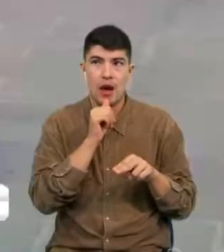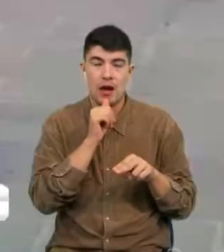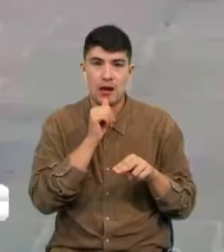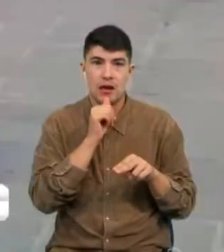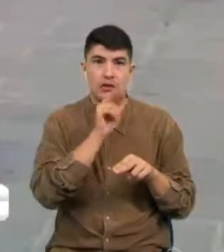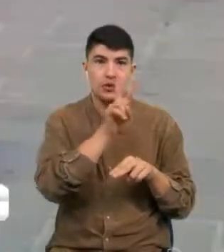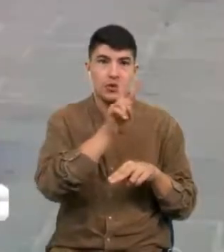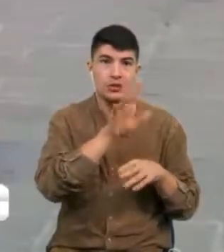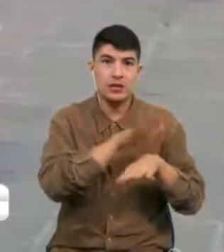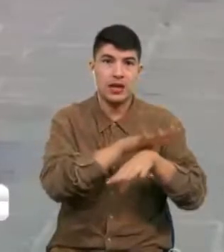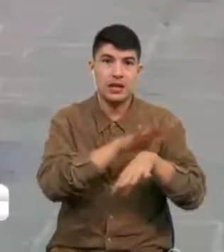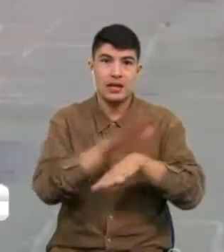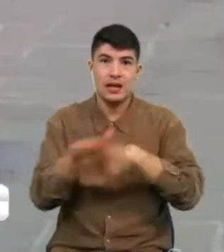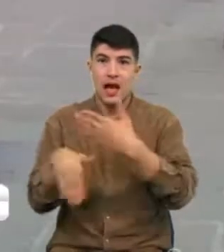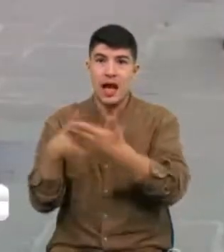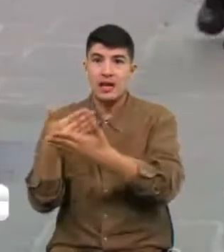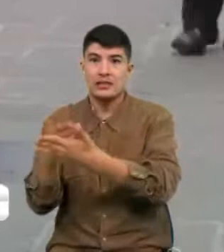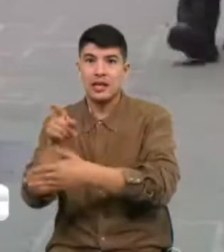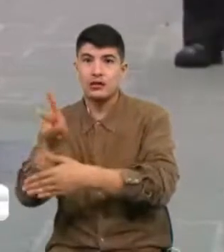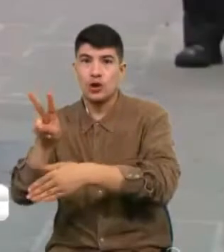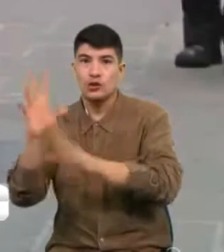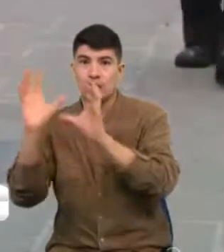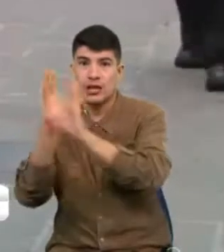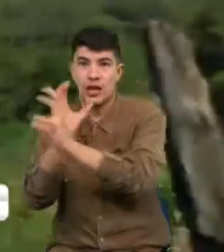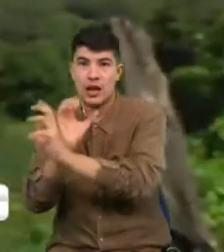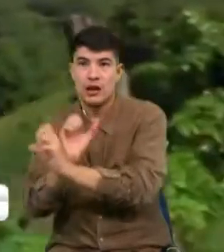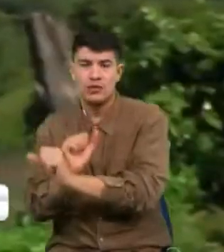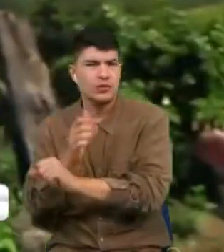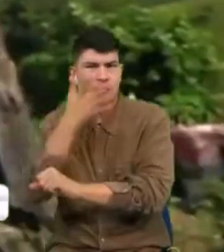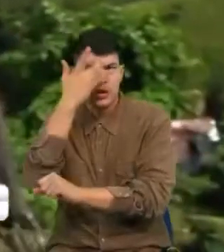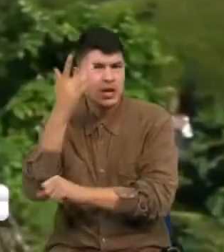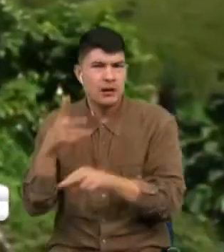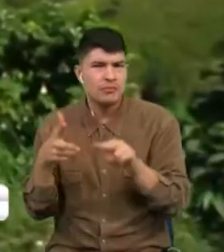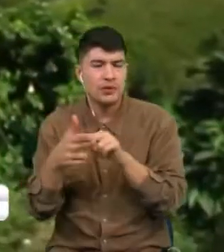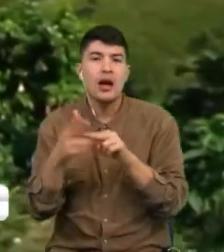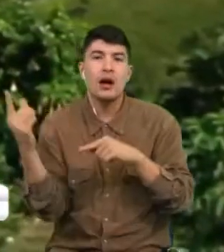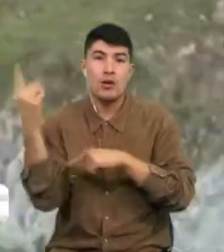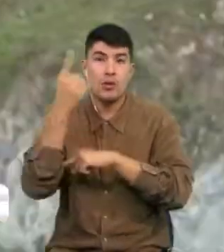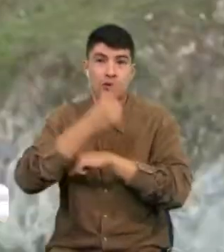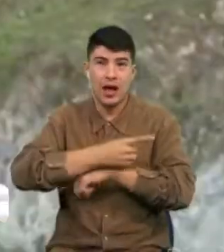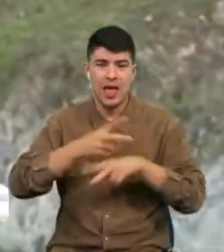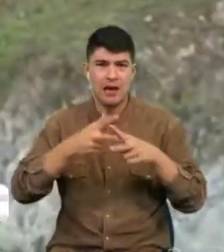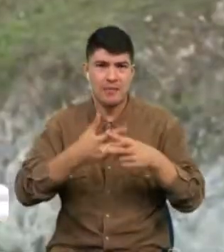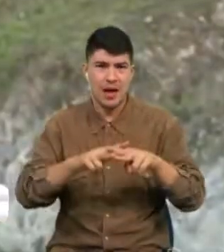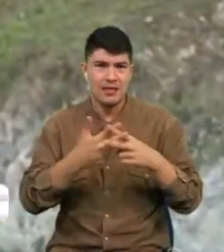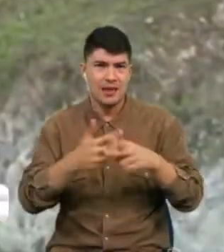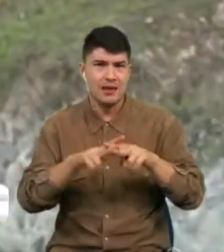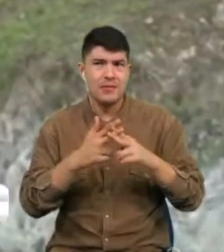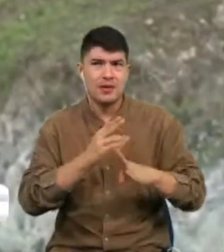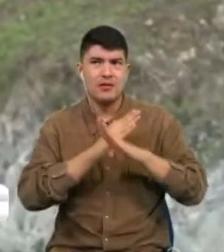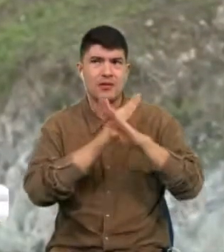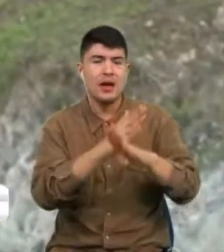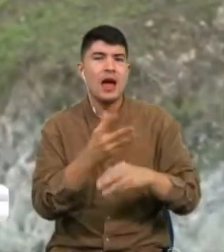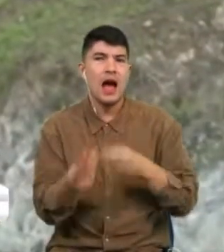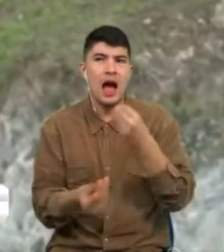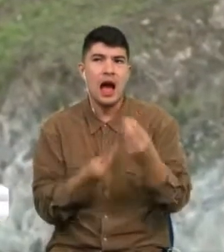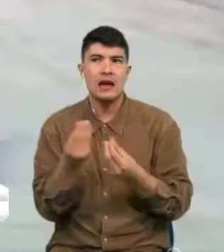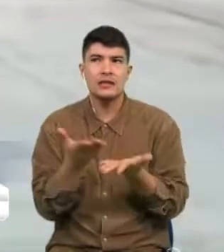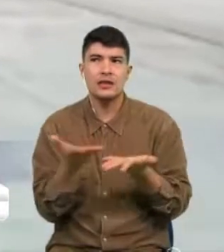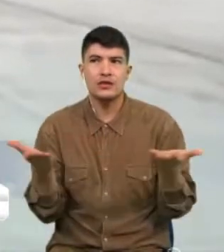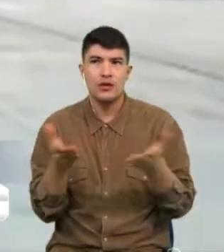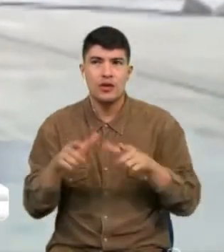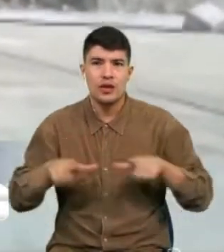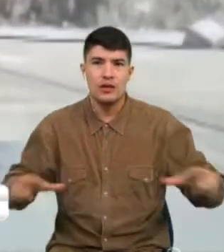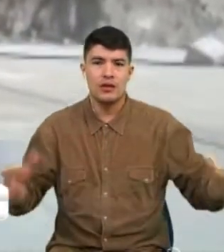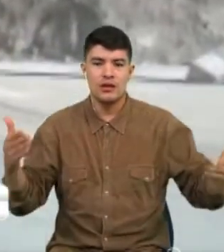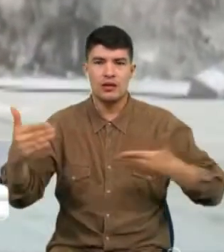las 2 de la tarde y la medianoche. Esto se debe a una jornada de mantenimiento preventivo que se realizará en el tanque de agua